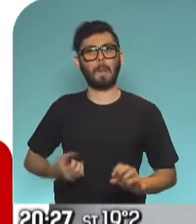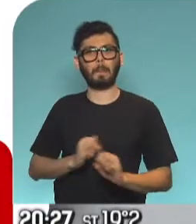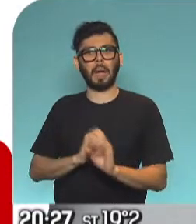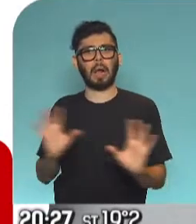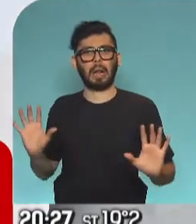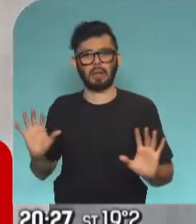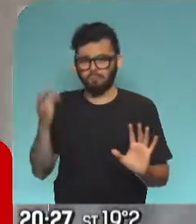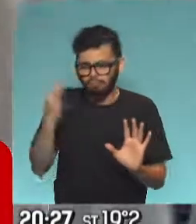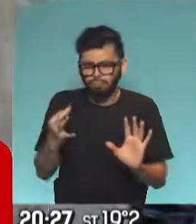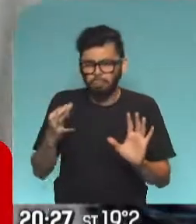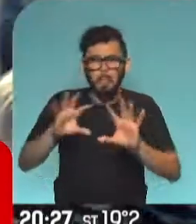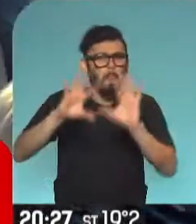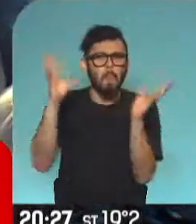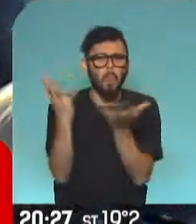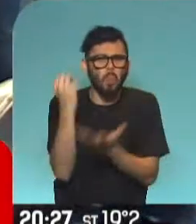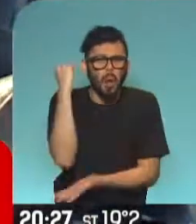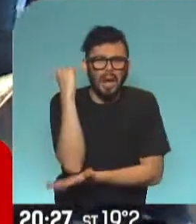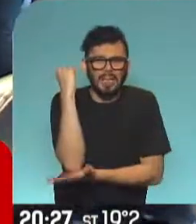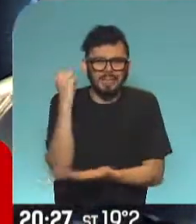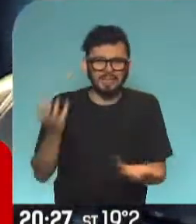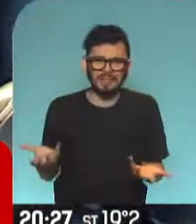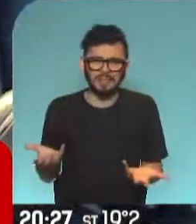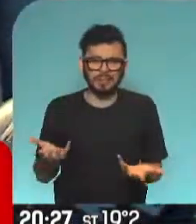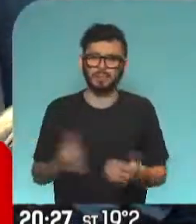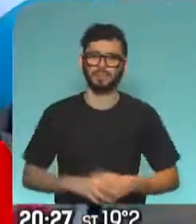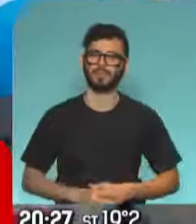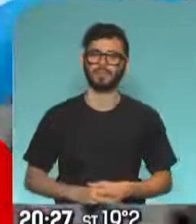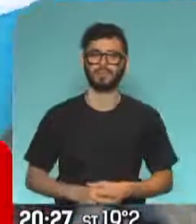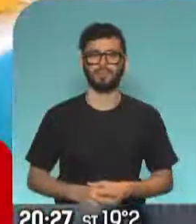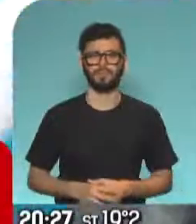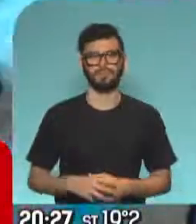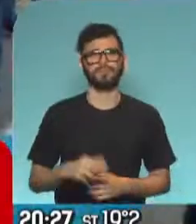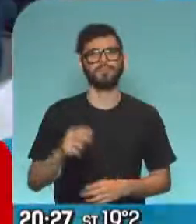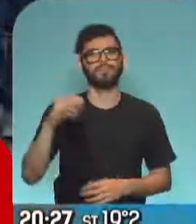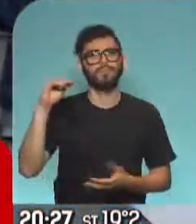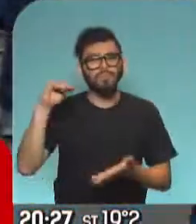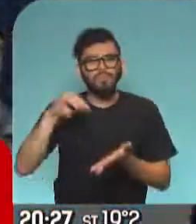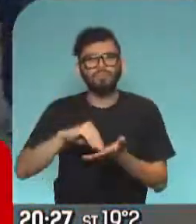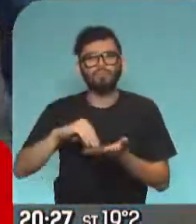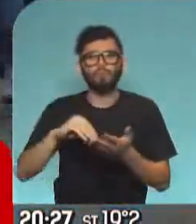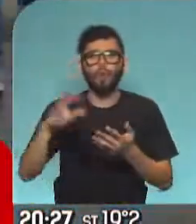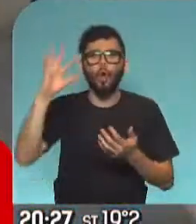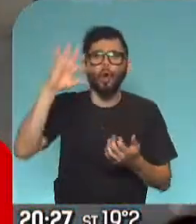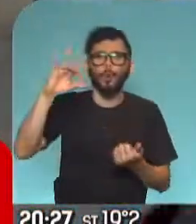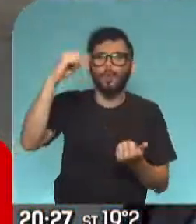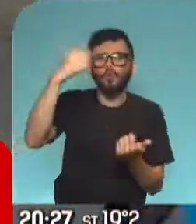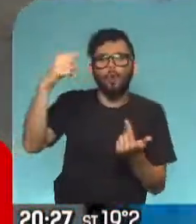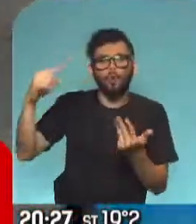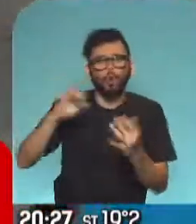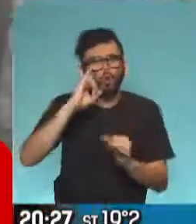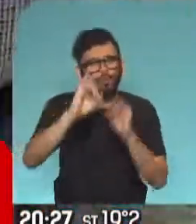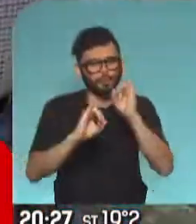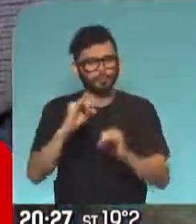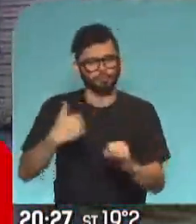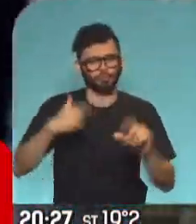mayor es la crisis mundial que estás tratando todo el planeta recién traspasamos distintas voces distintas opiniones de todo el arco político no de oficialismo y